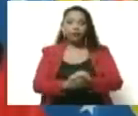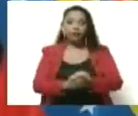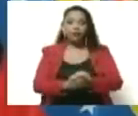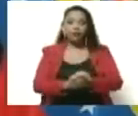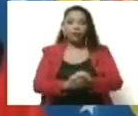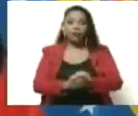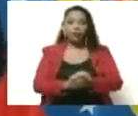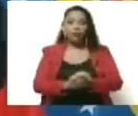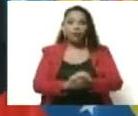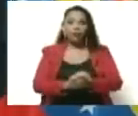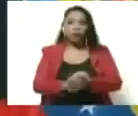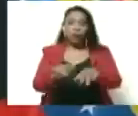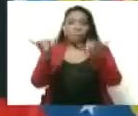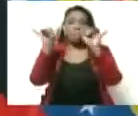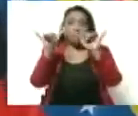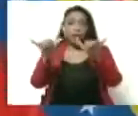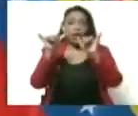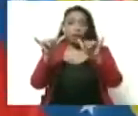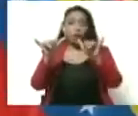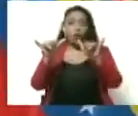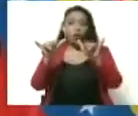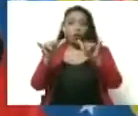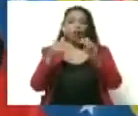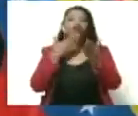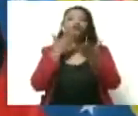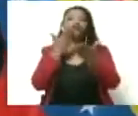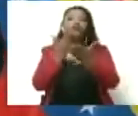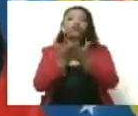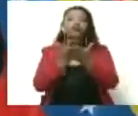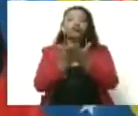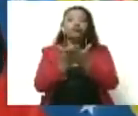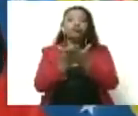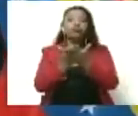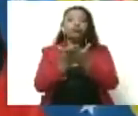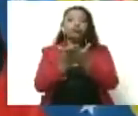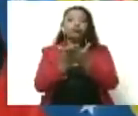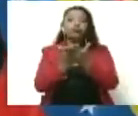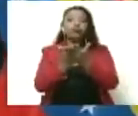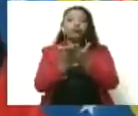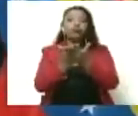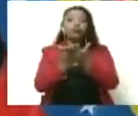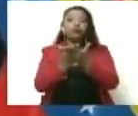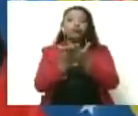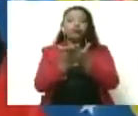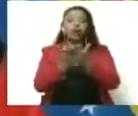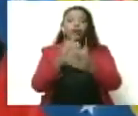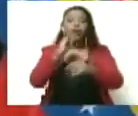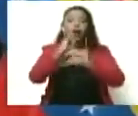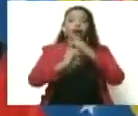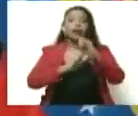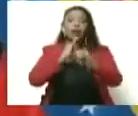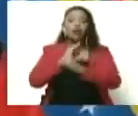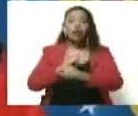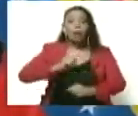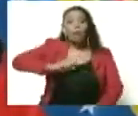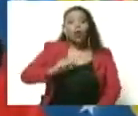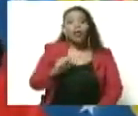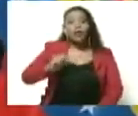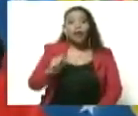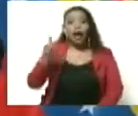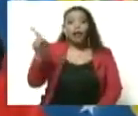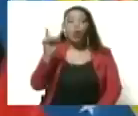K15008900166. Asimismo, una solicitud de Interpol, alerta azul. Todos